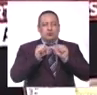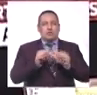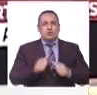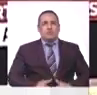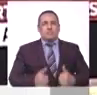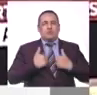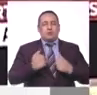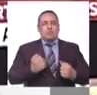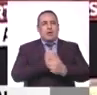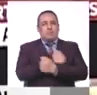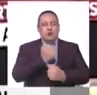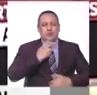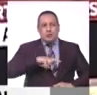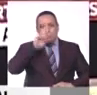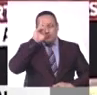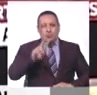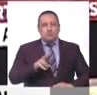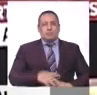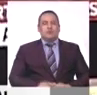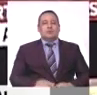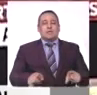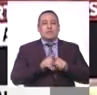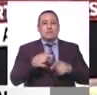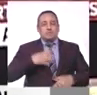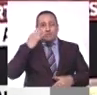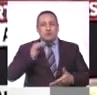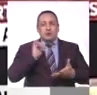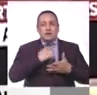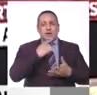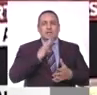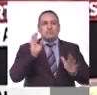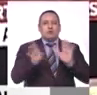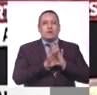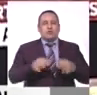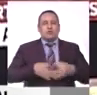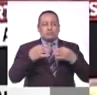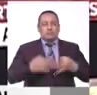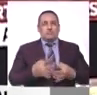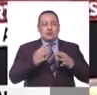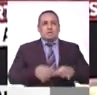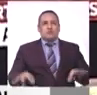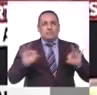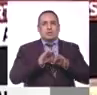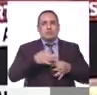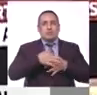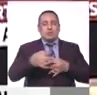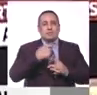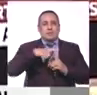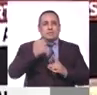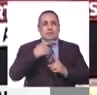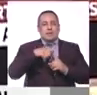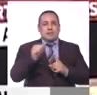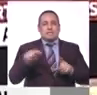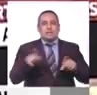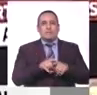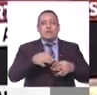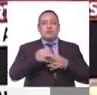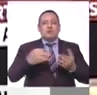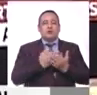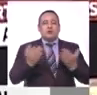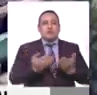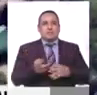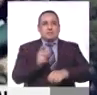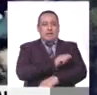vivo el amor a la patria, el Perú. Así que considero que es un justo homenaje a la provincia de Tarata y al departamento